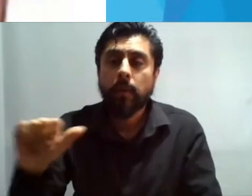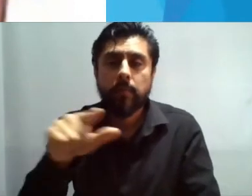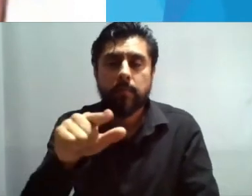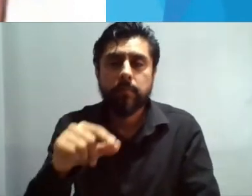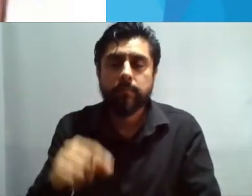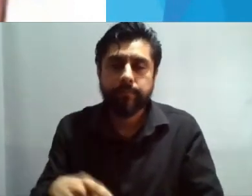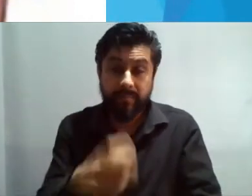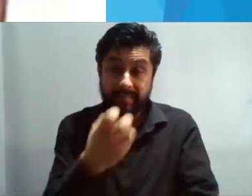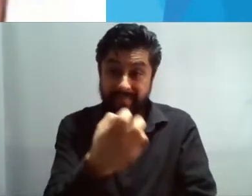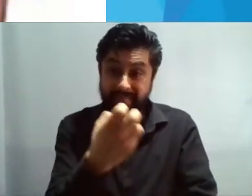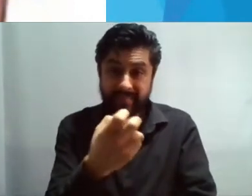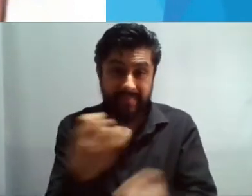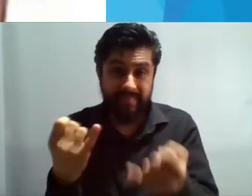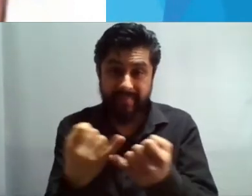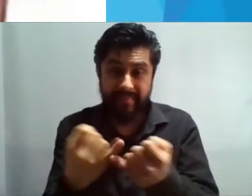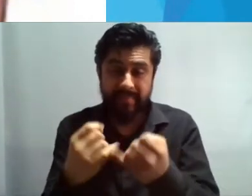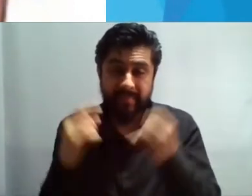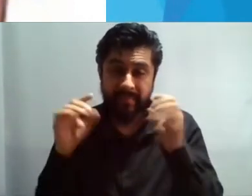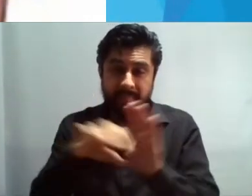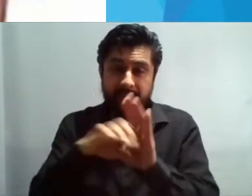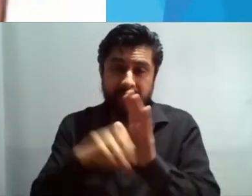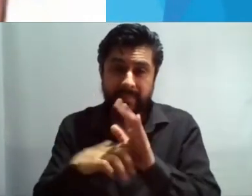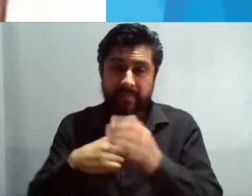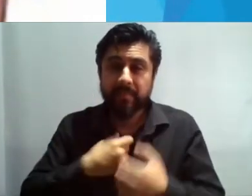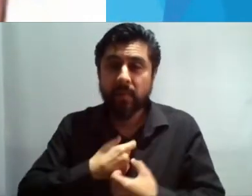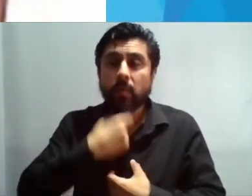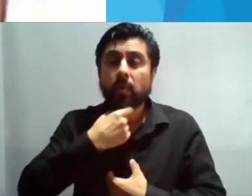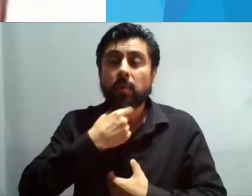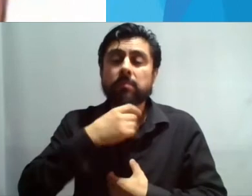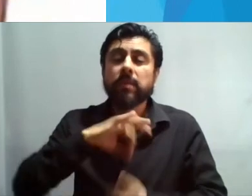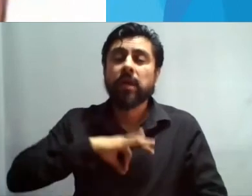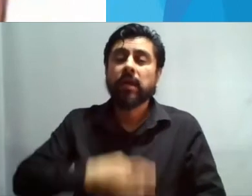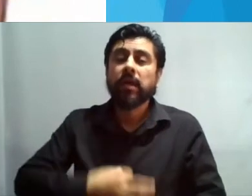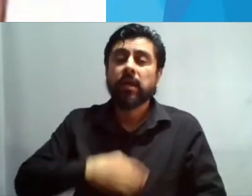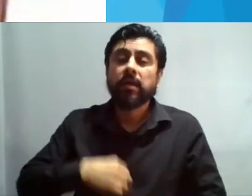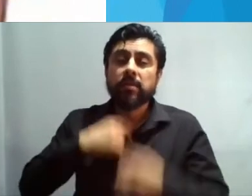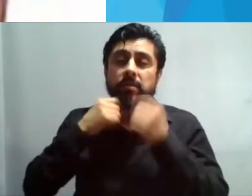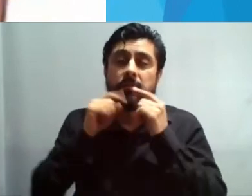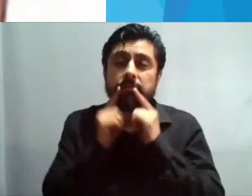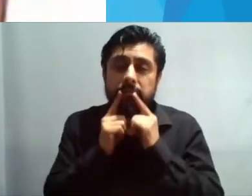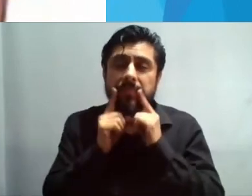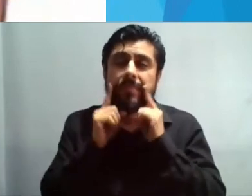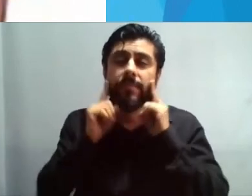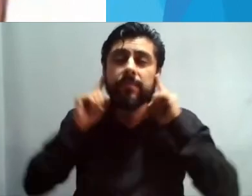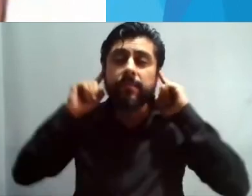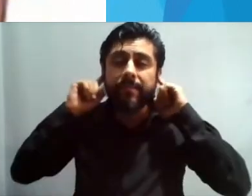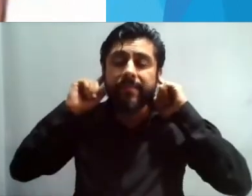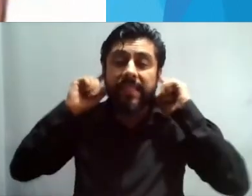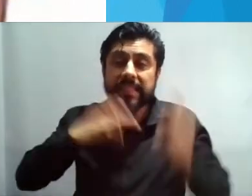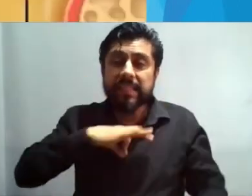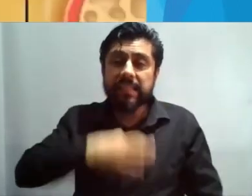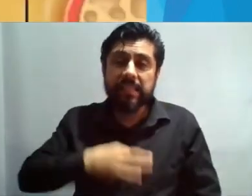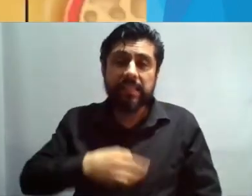mismo camino se puede tomar de ascenso y nos terminan infectando los oídos. Damos la